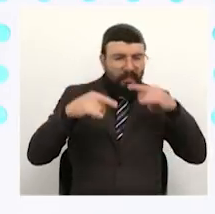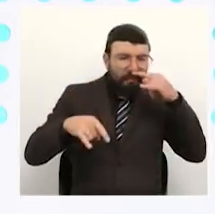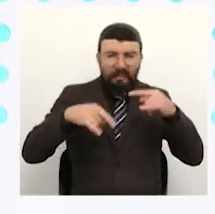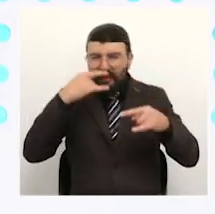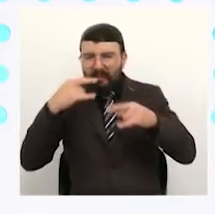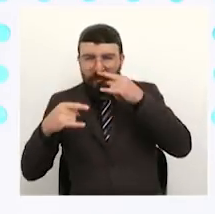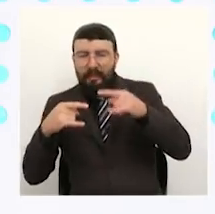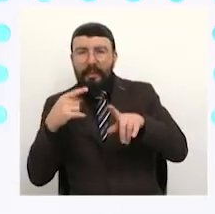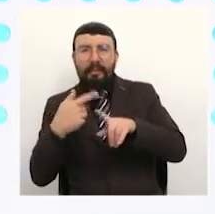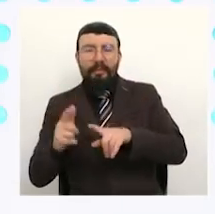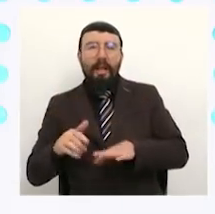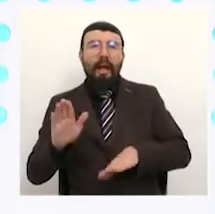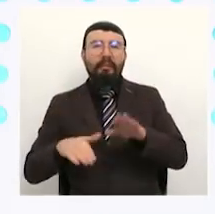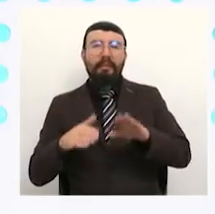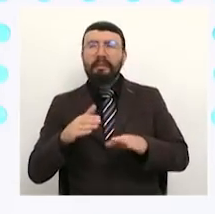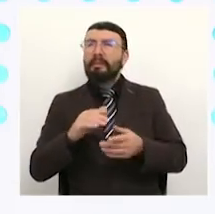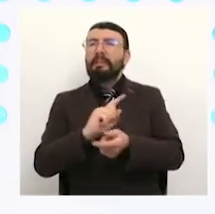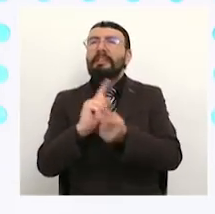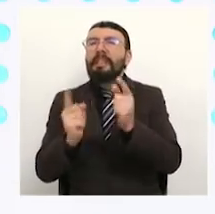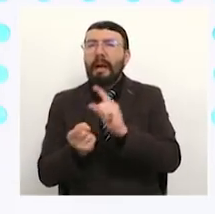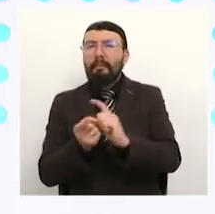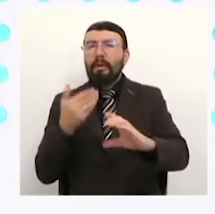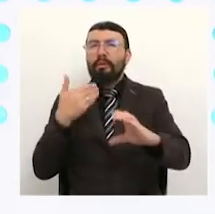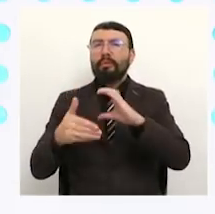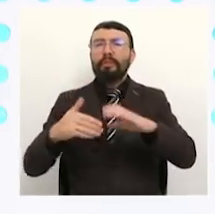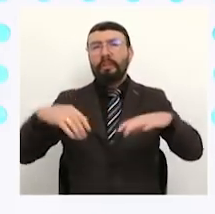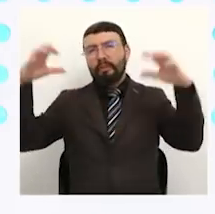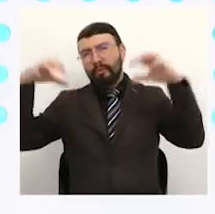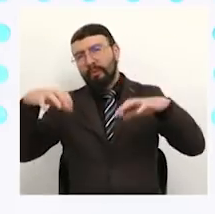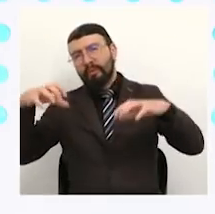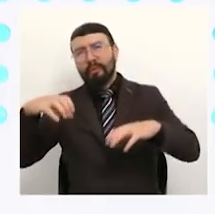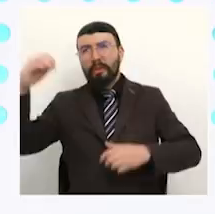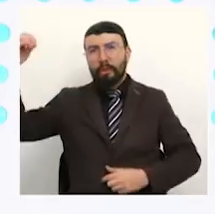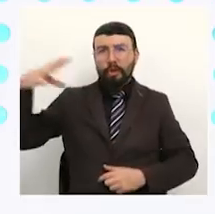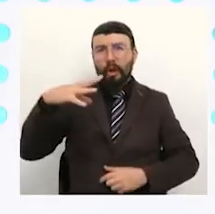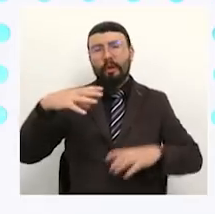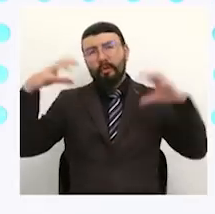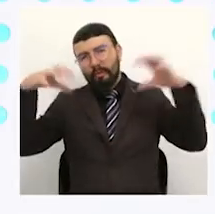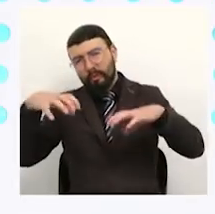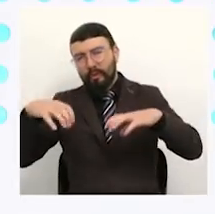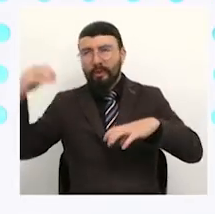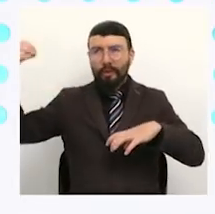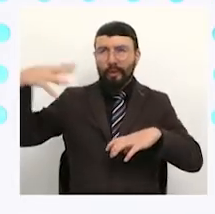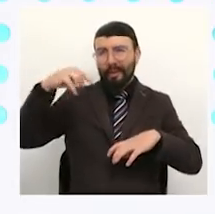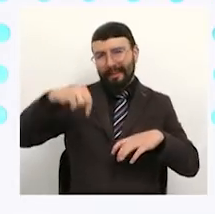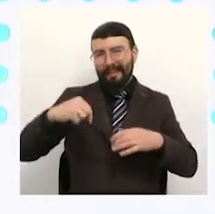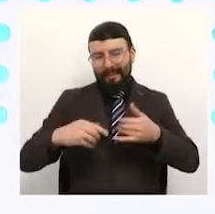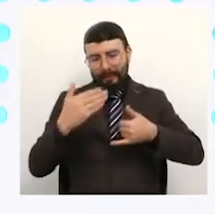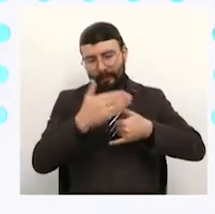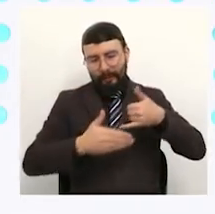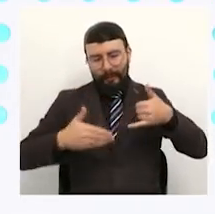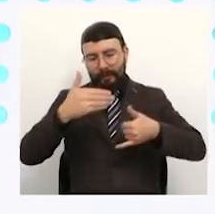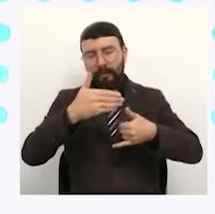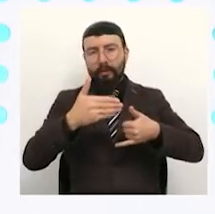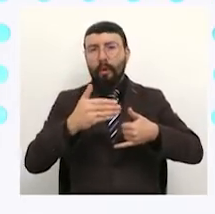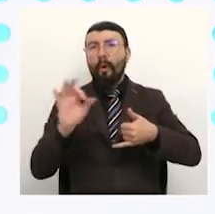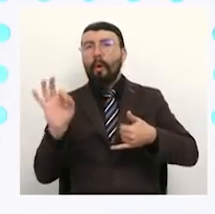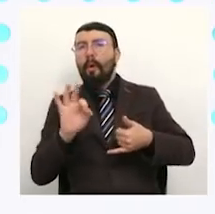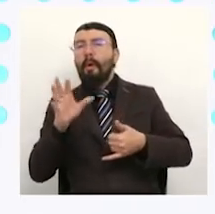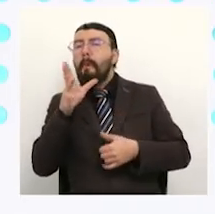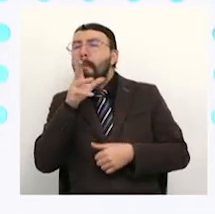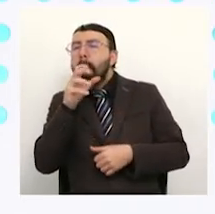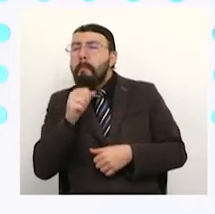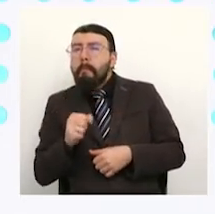de los cambios de clima por las diferencias pues en el clima que manejamos en nuestro país y los adultos mayores porque lastimosamente